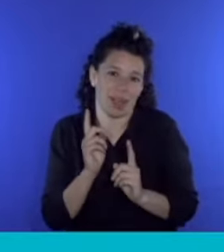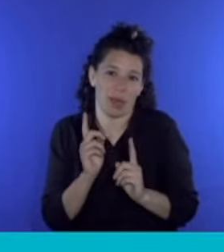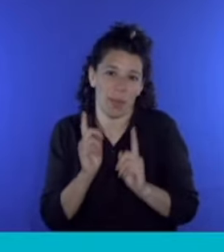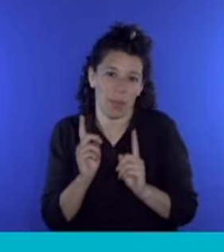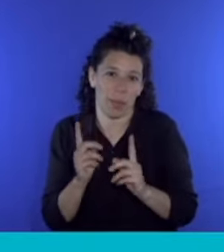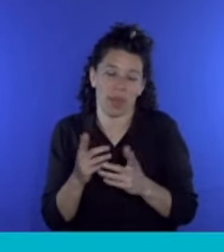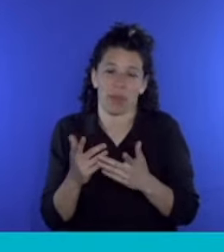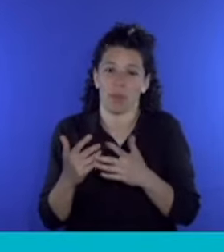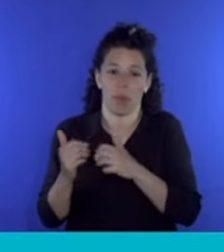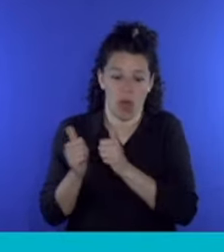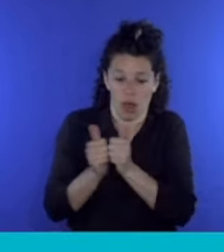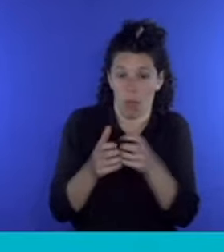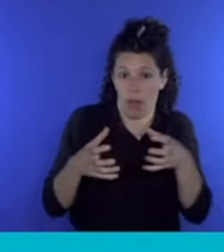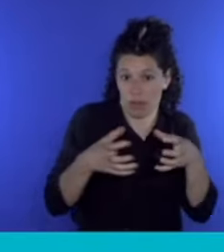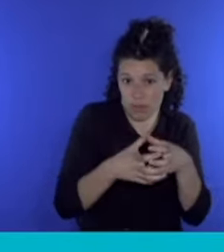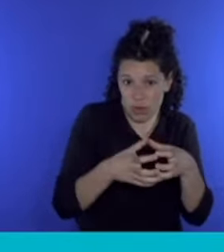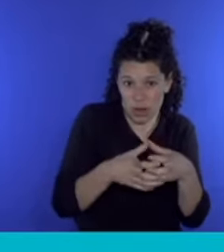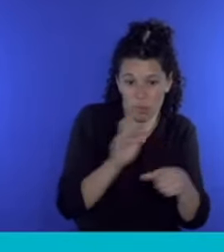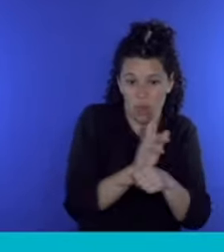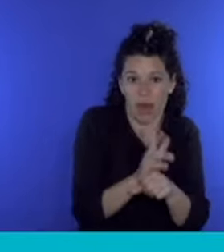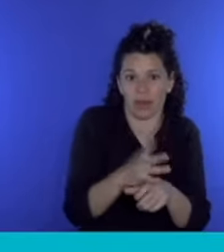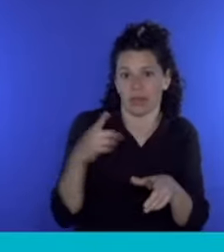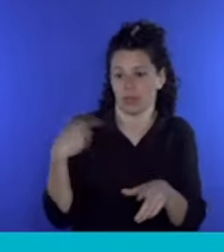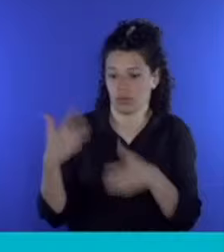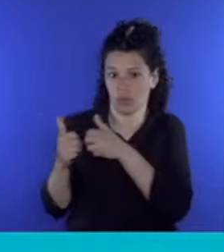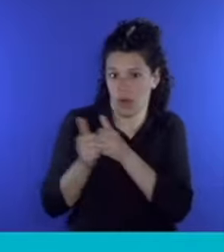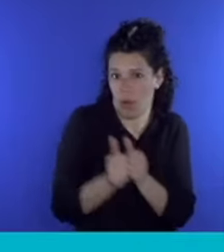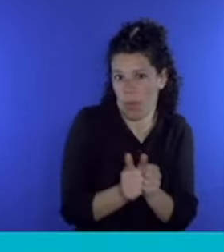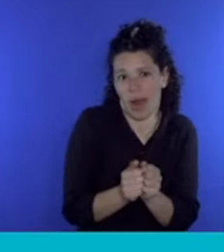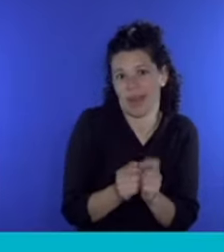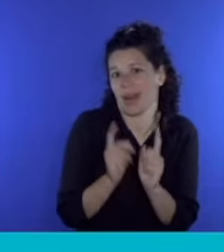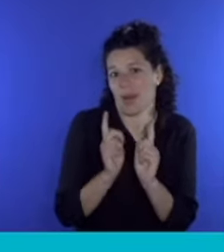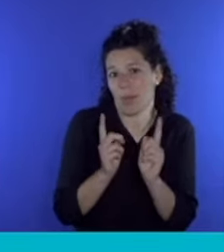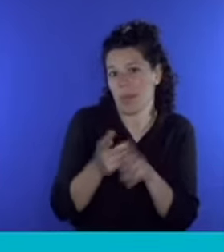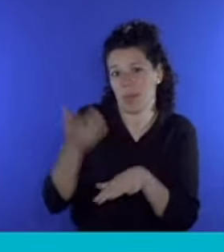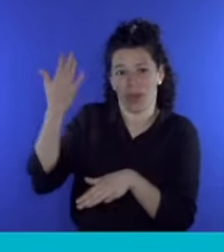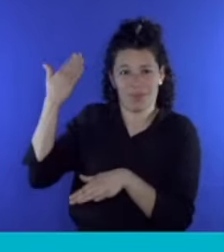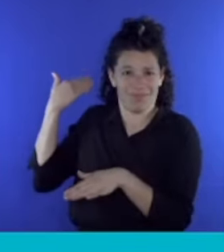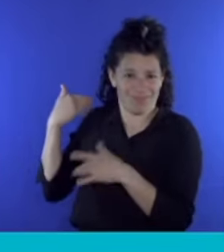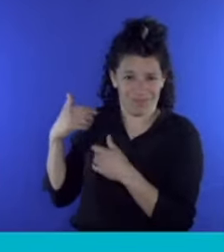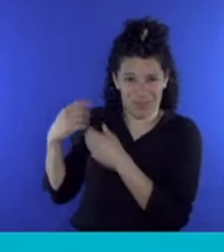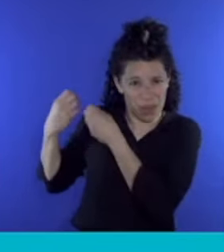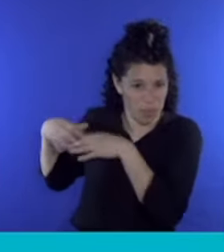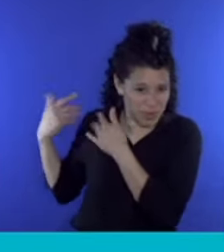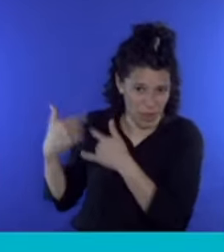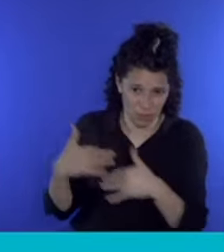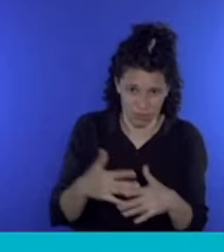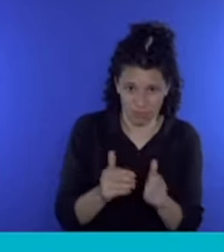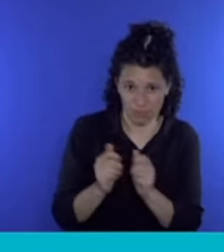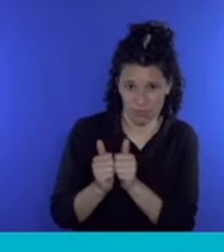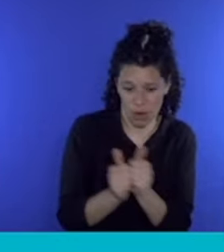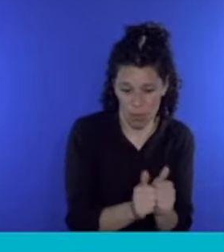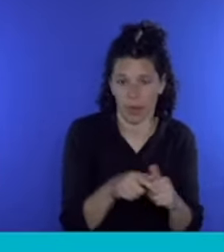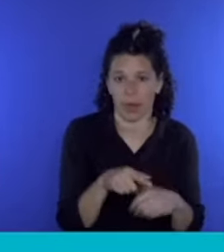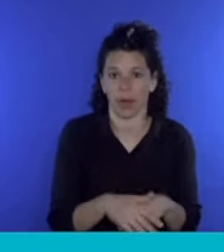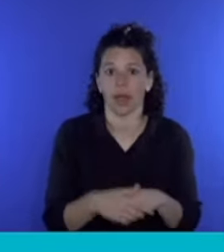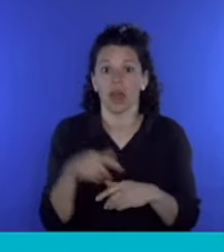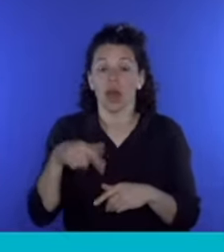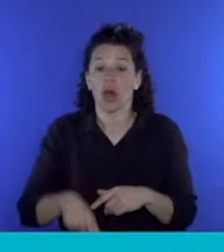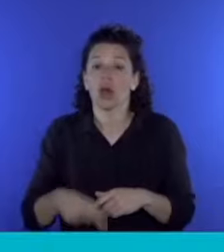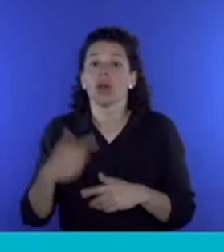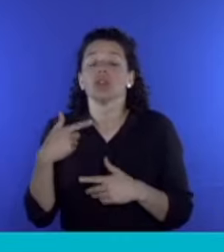hicimos desde el primer desde el primer momento Quiero referirme un segundo señor presidente nosotros teníamos pautado para el día de